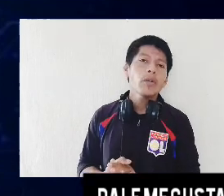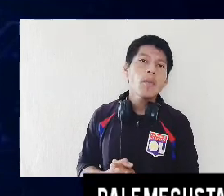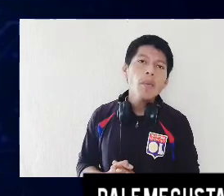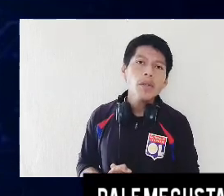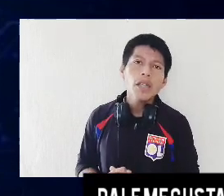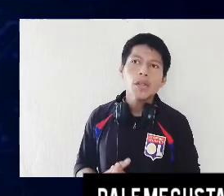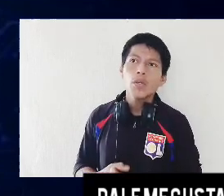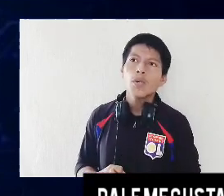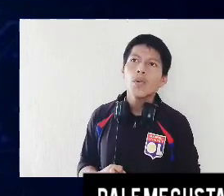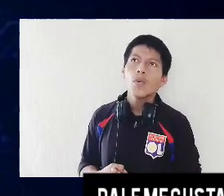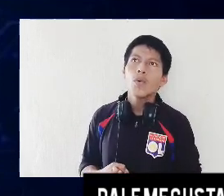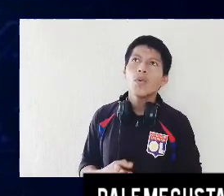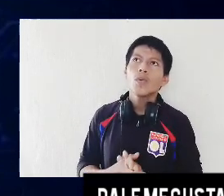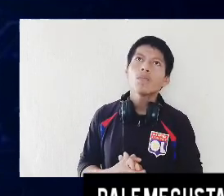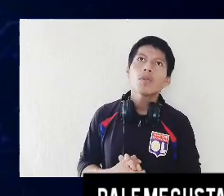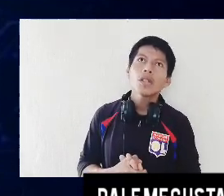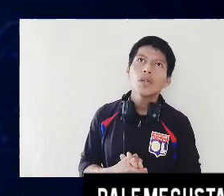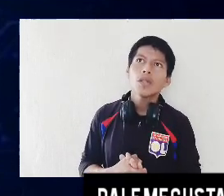estoy llevando